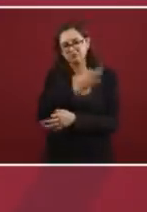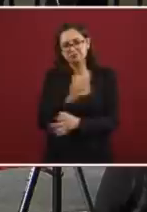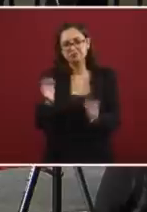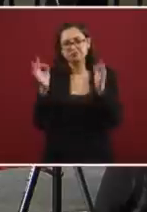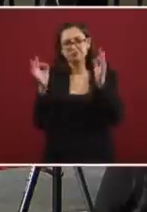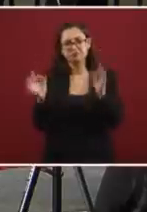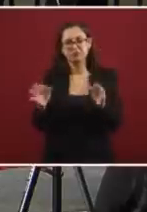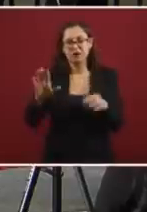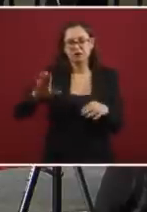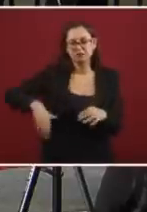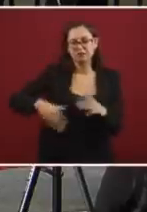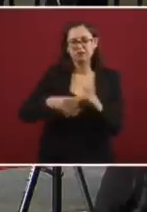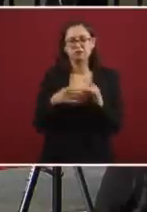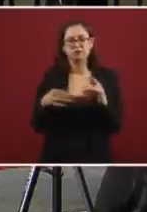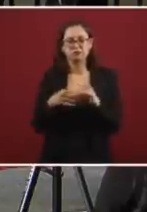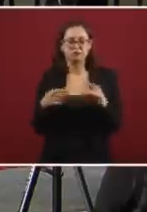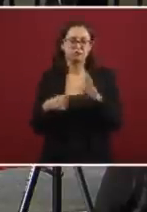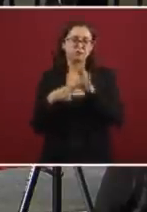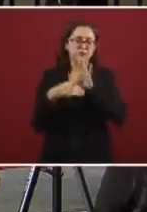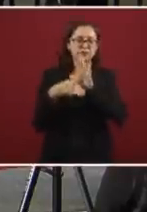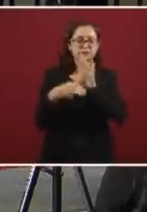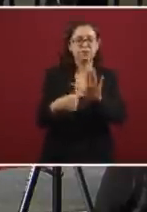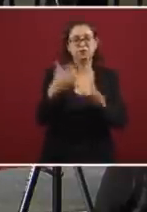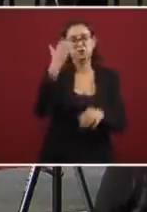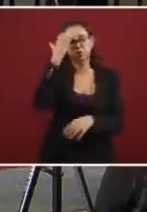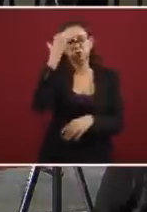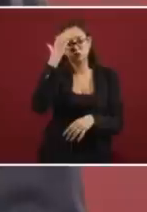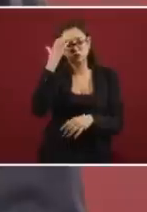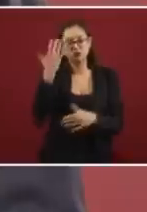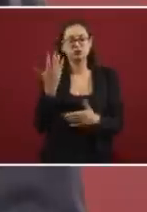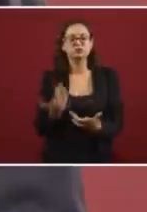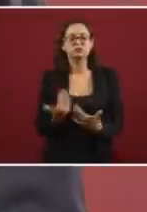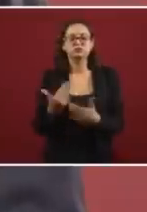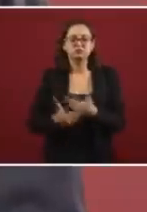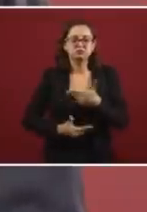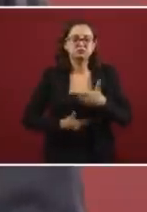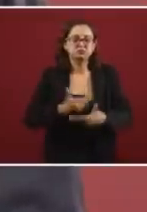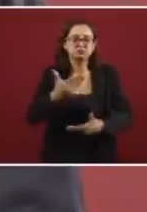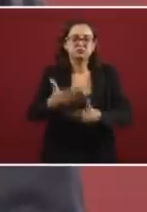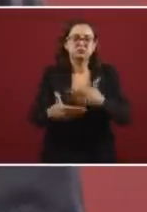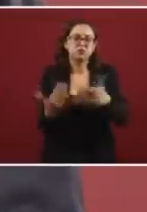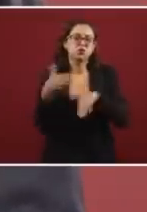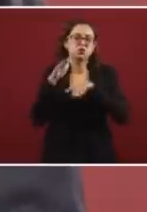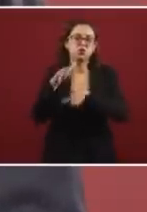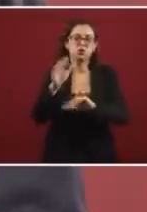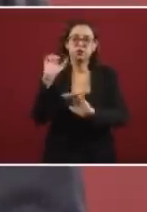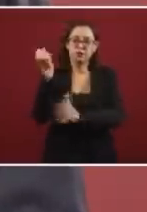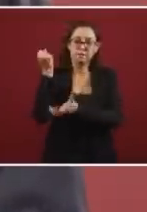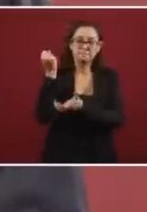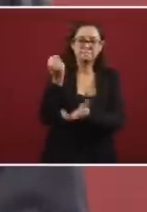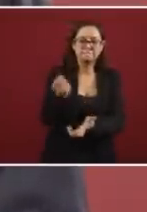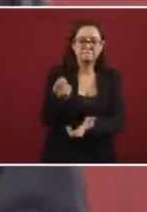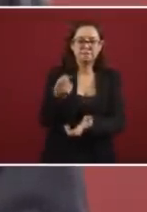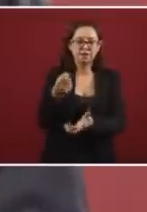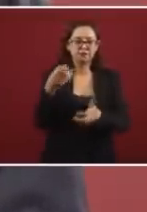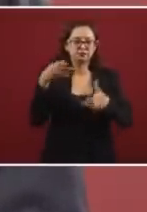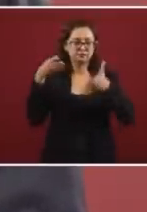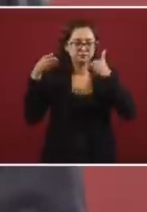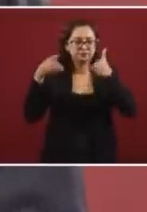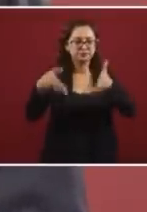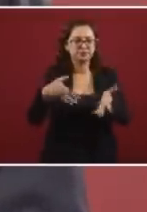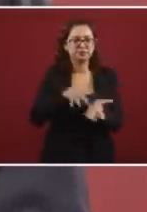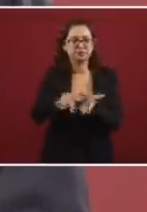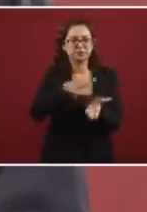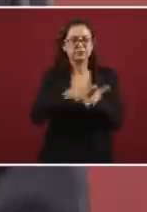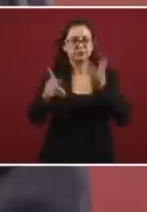mencionó a dar a conocer cómo vamos en inversión en este sector